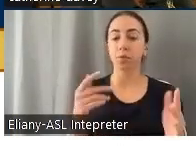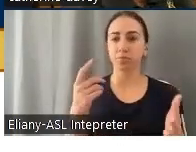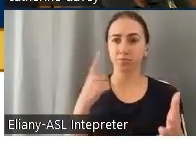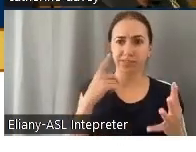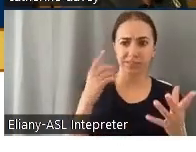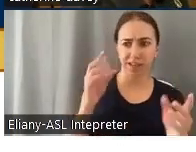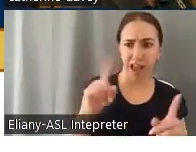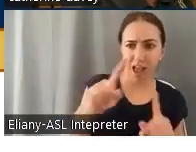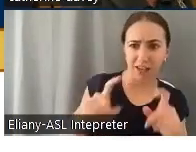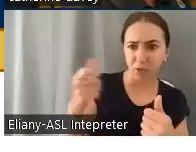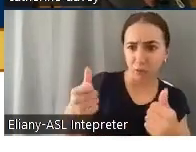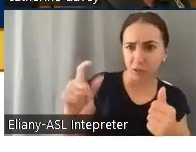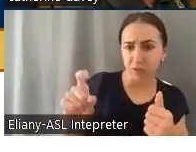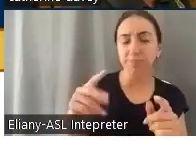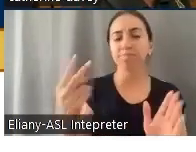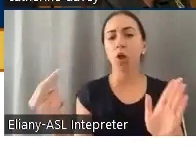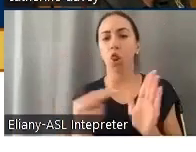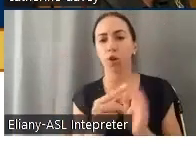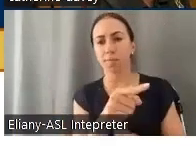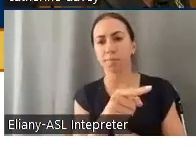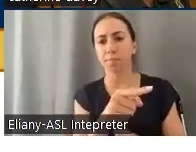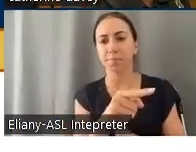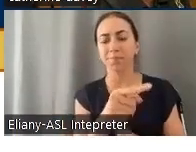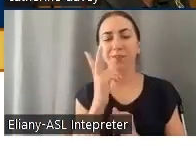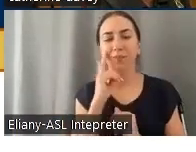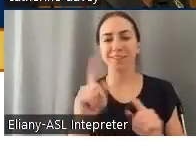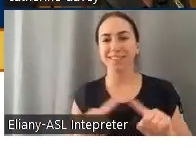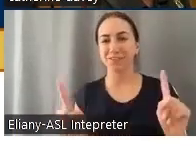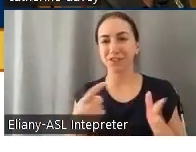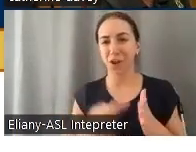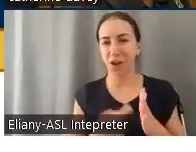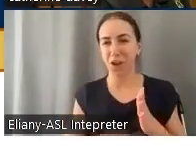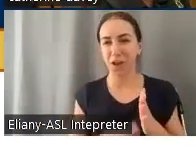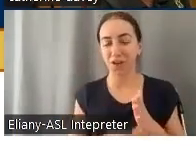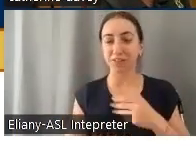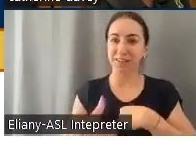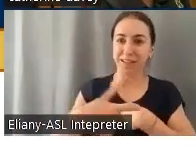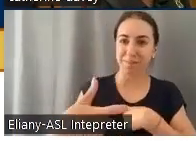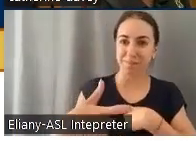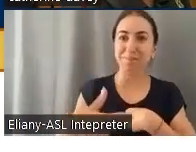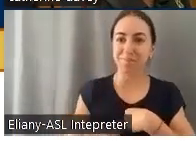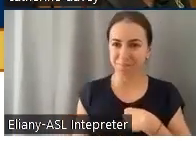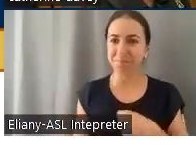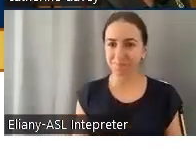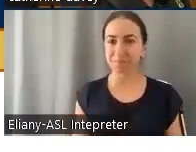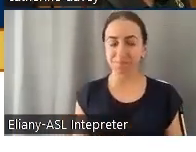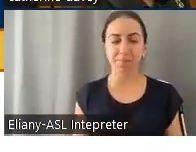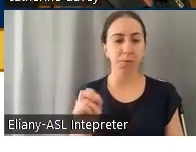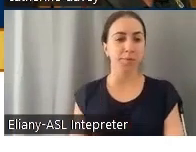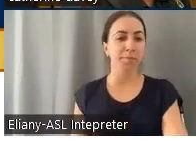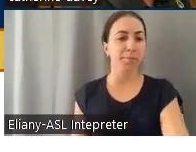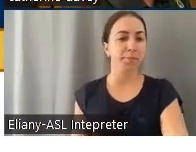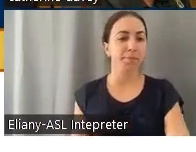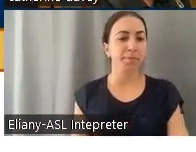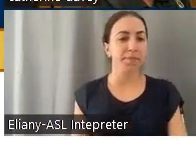Cuando las personas le hablan acerca de cuál necesita, esta es una excelente diapositiva para ver porque puede ver las grandes diferencias entre las dos